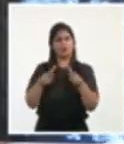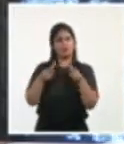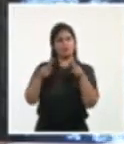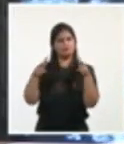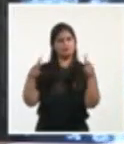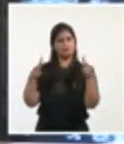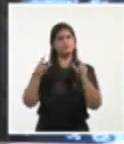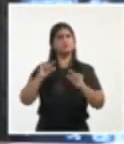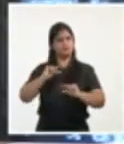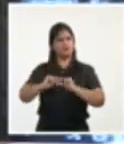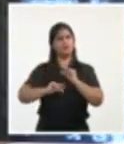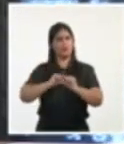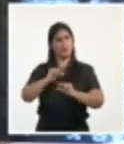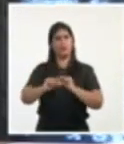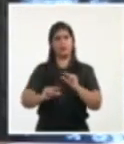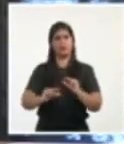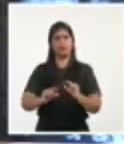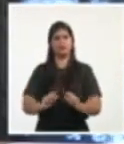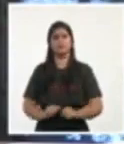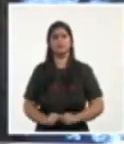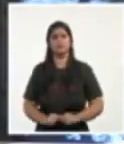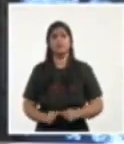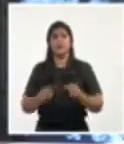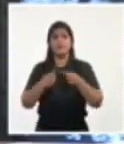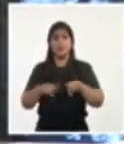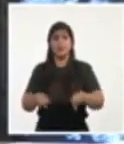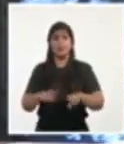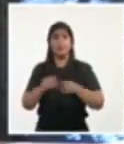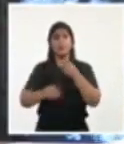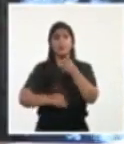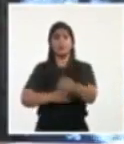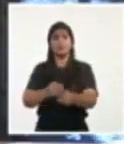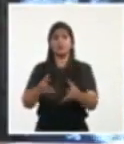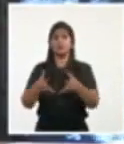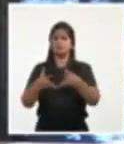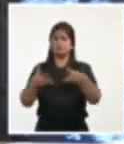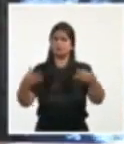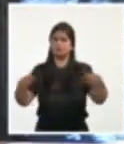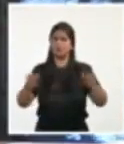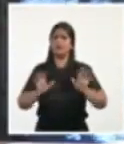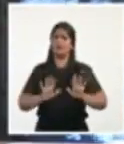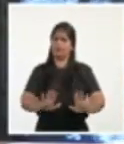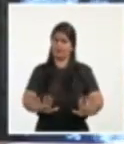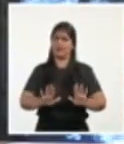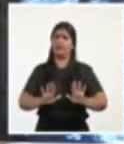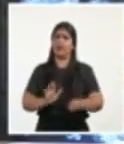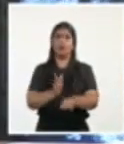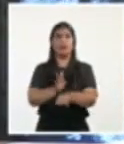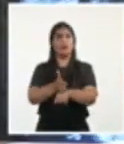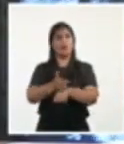ha permitido ir dando respuesta, pero sigue siendo muy tensa a partir de las capacidades, a partir del número de